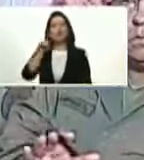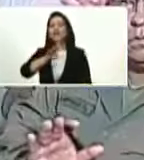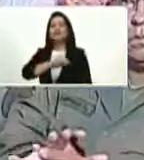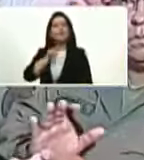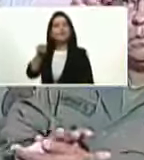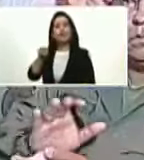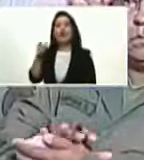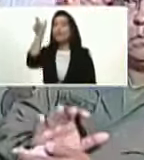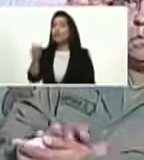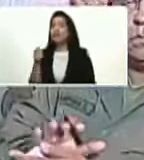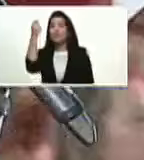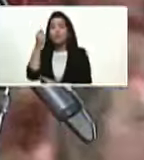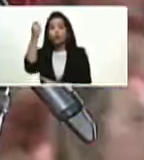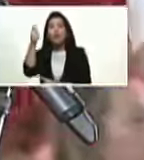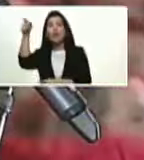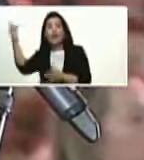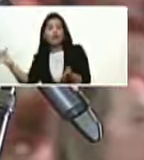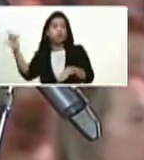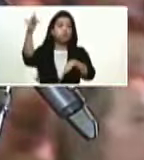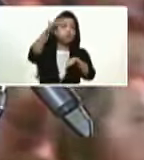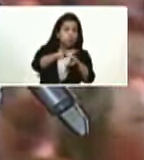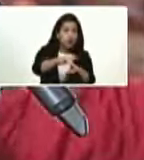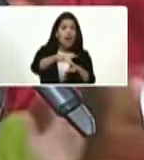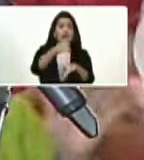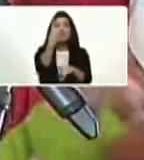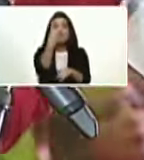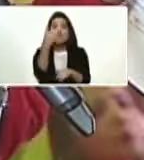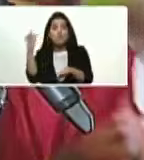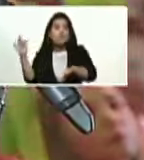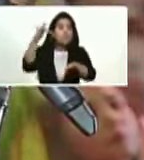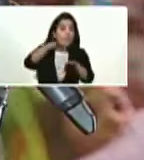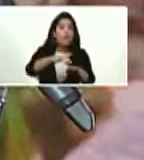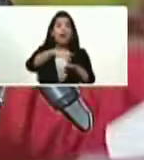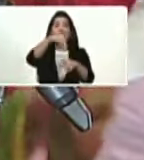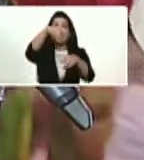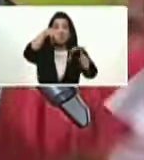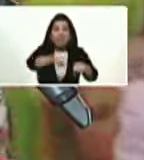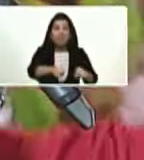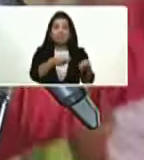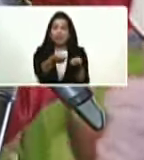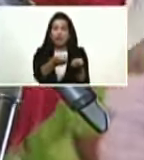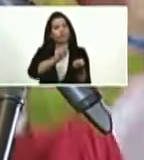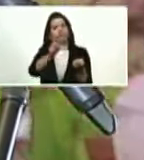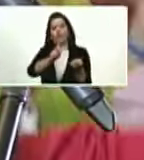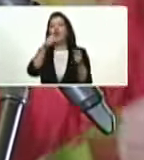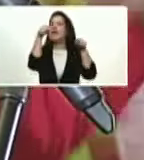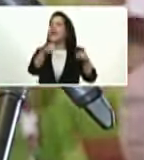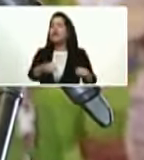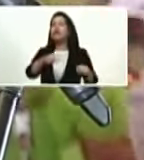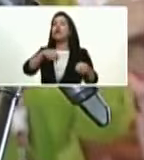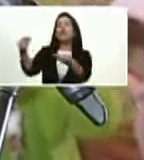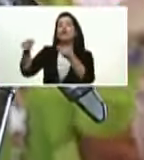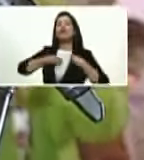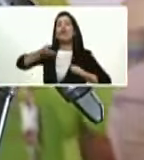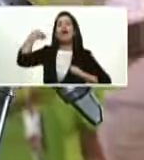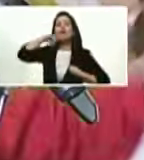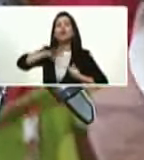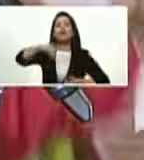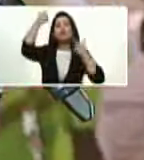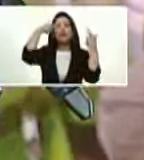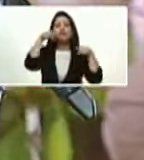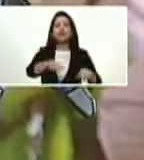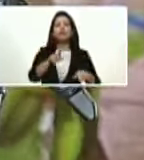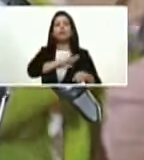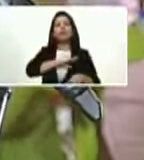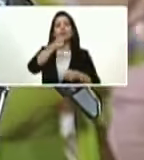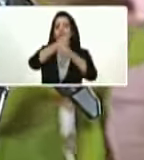asamblea coloque un pie en lo que los trabajadores hemos cometido que nos dio el presidente Chávez, comandante.